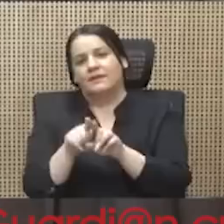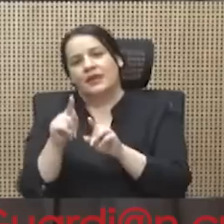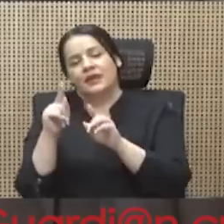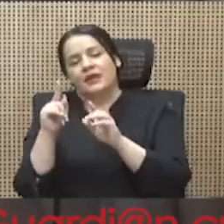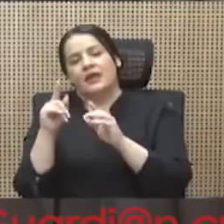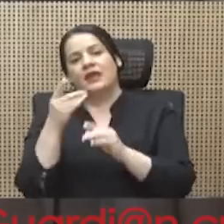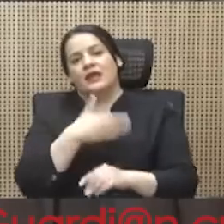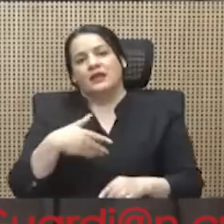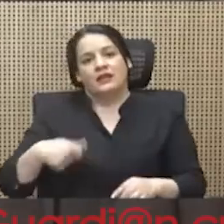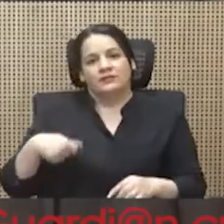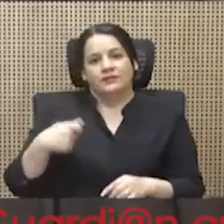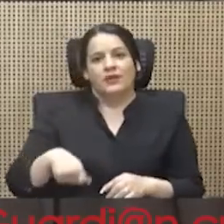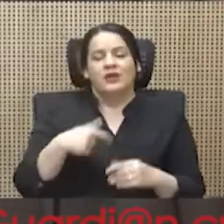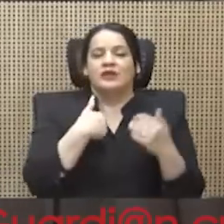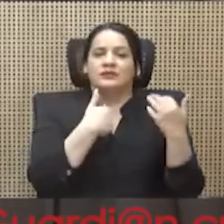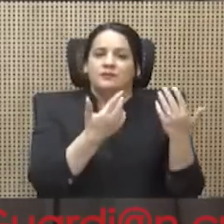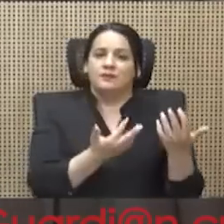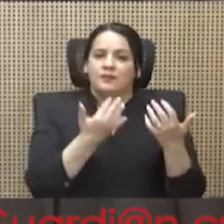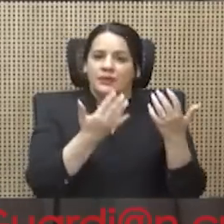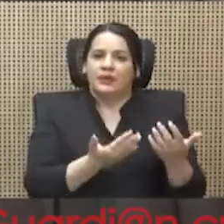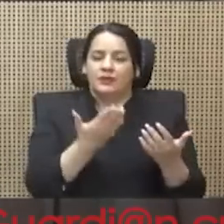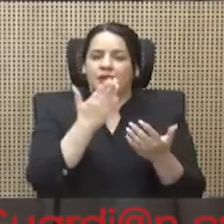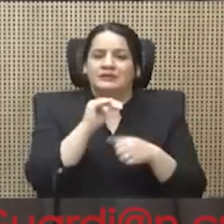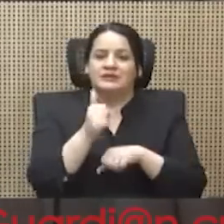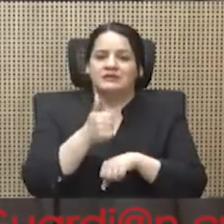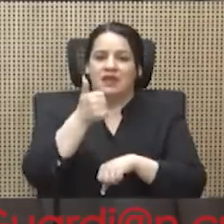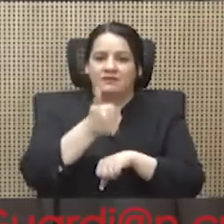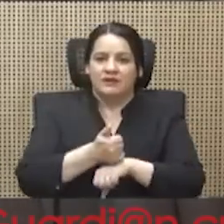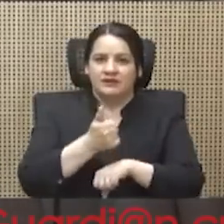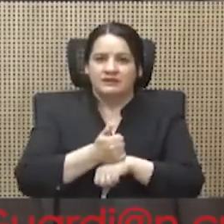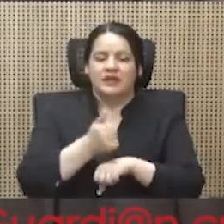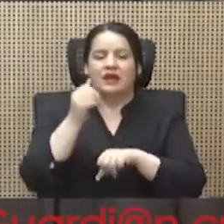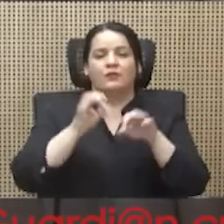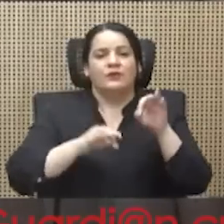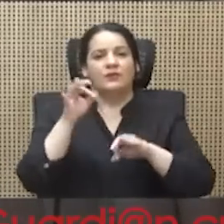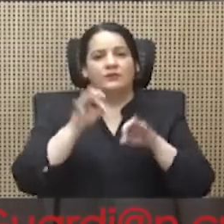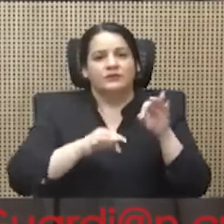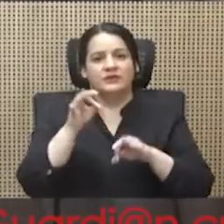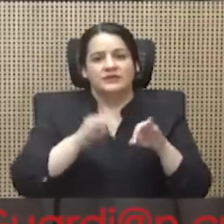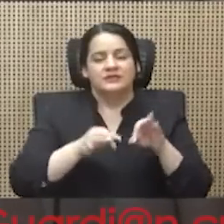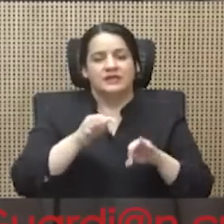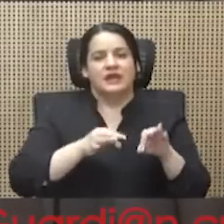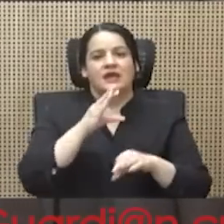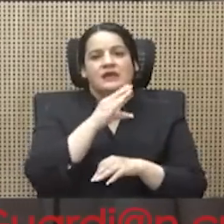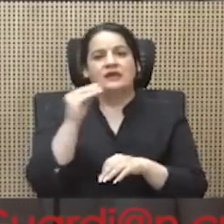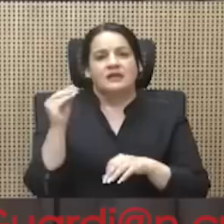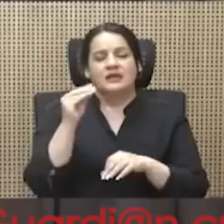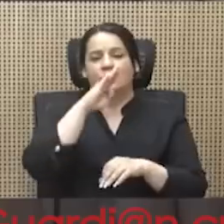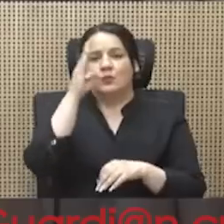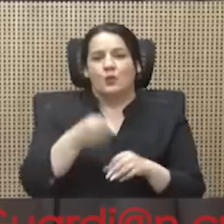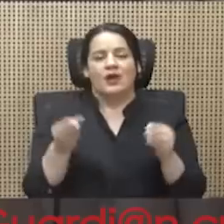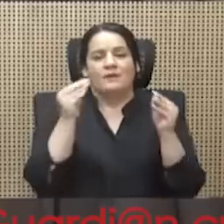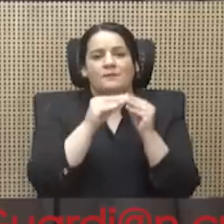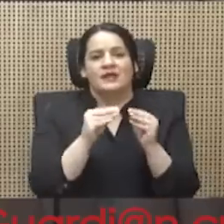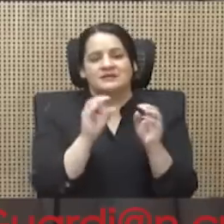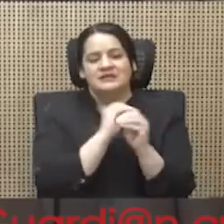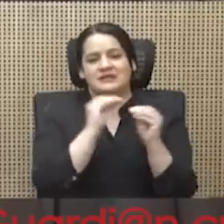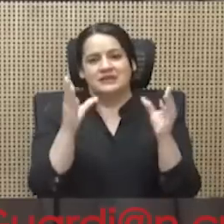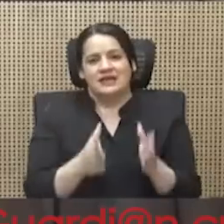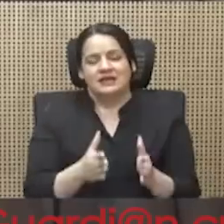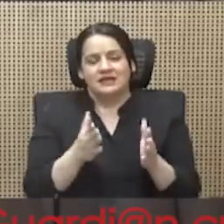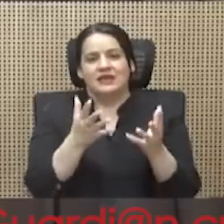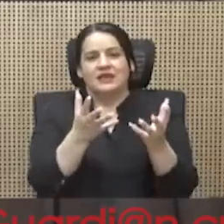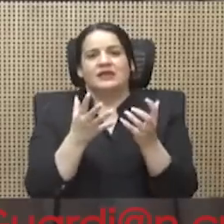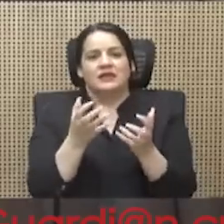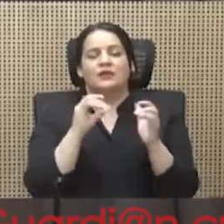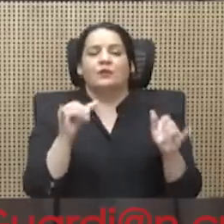costarricenses que se haga justicia para que se siente un precedente y nunca más nadie se atreva a jugar con el dolor y con